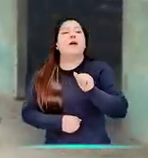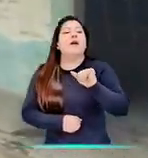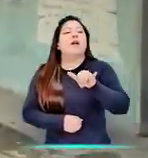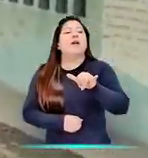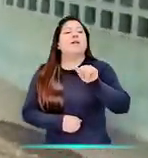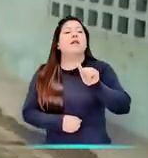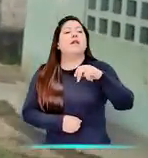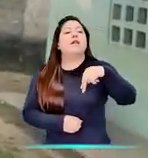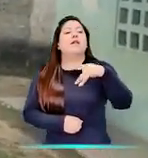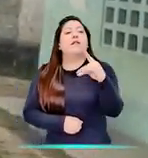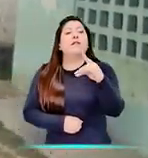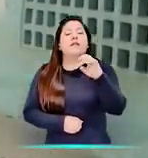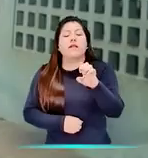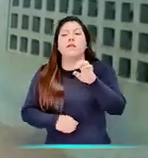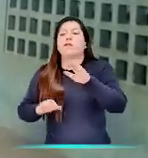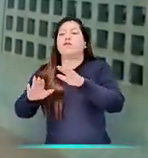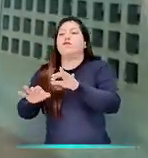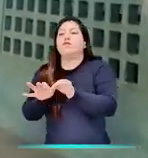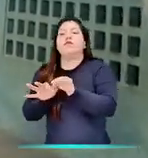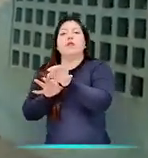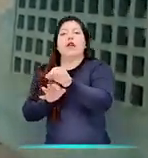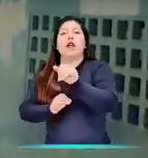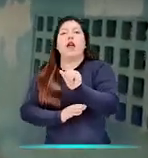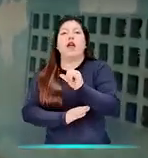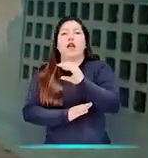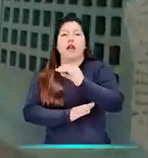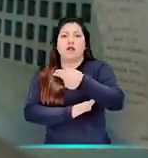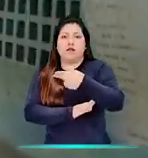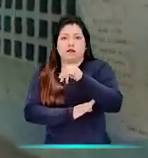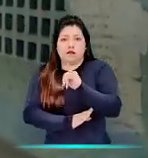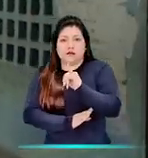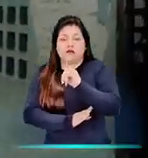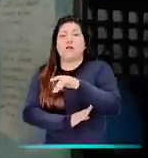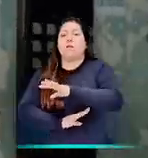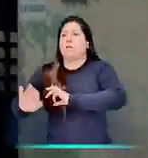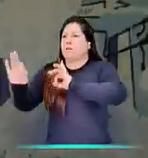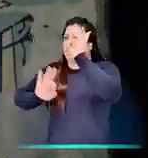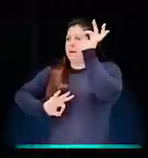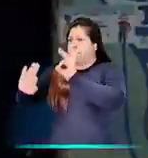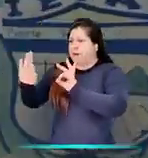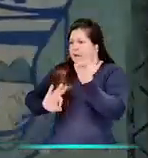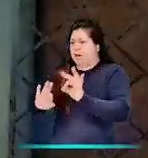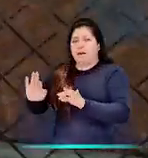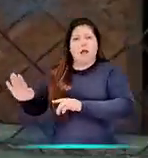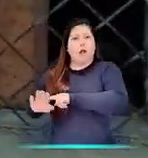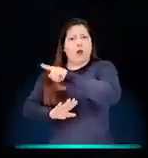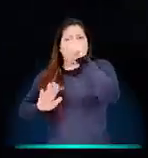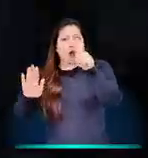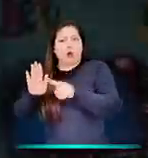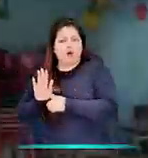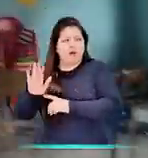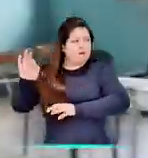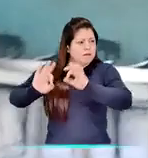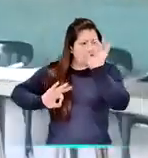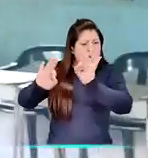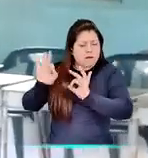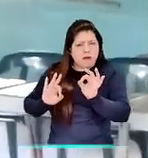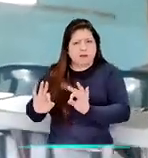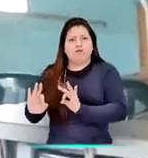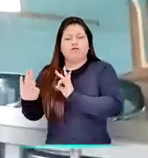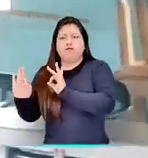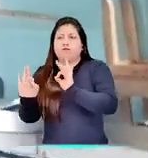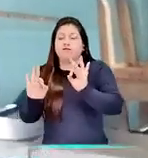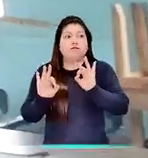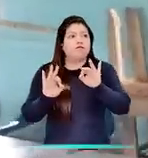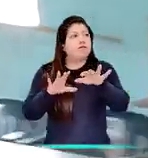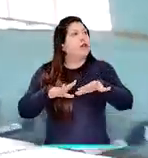del corregimiento de Payandé, del municipio de Achí. Ya empezamos a organizar,